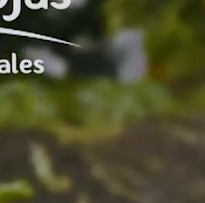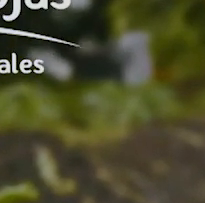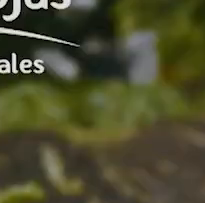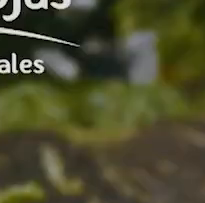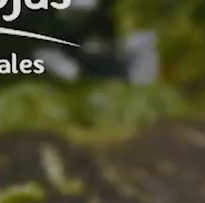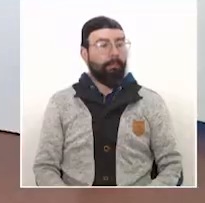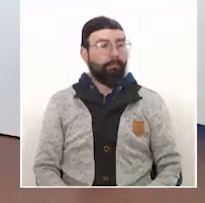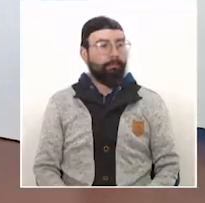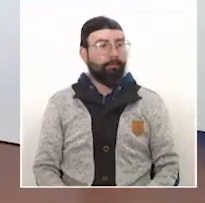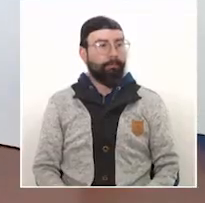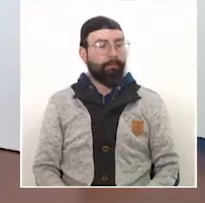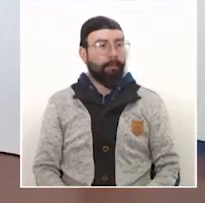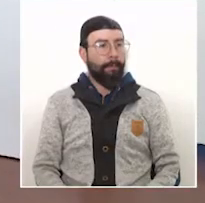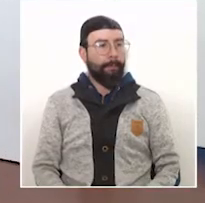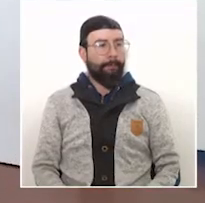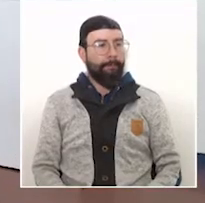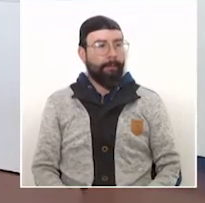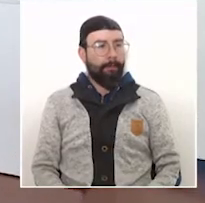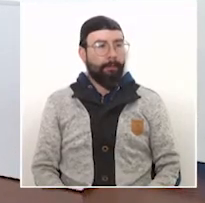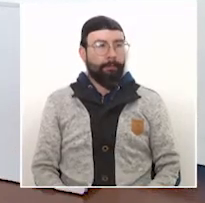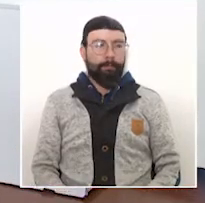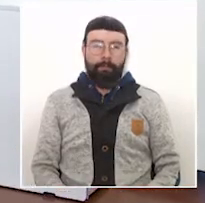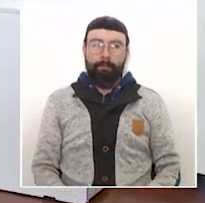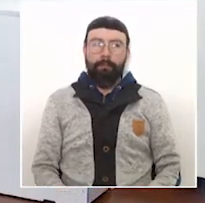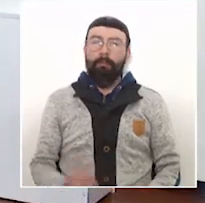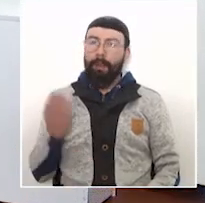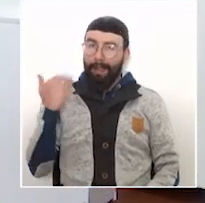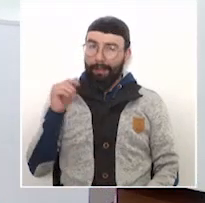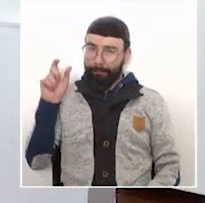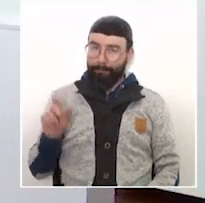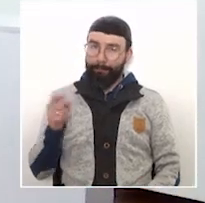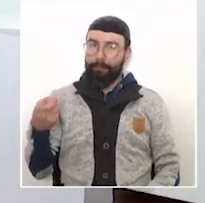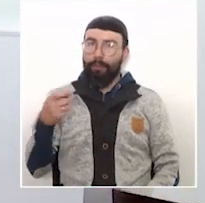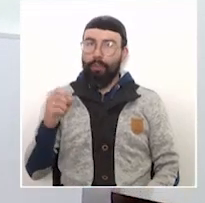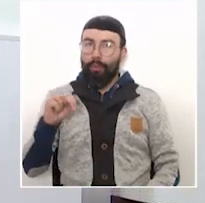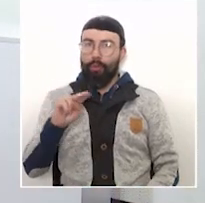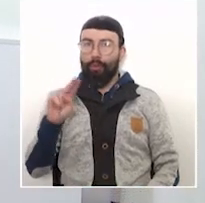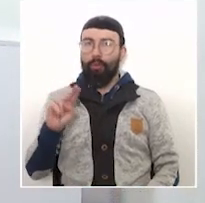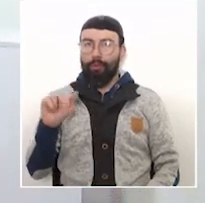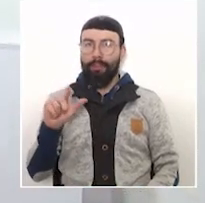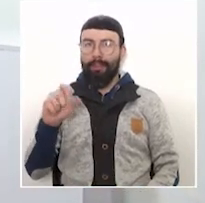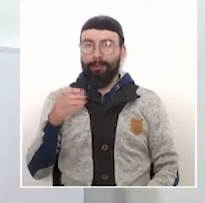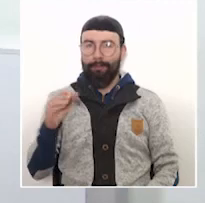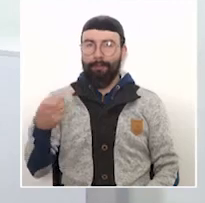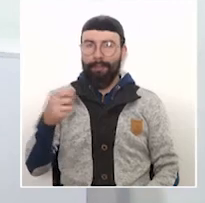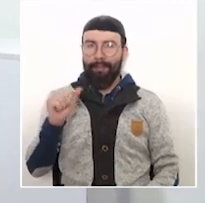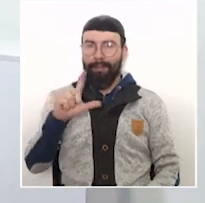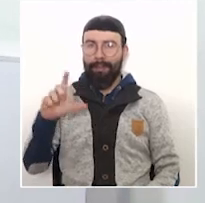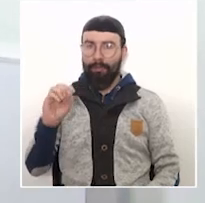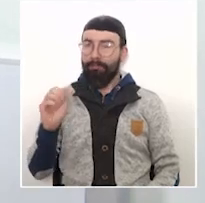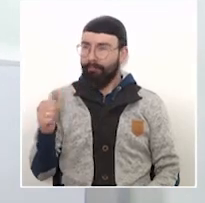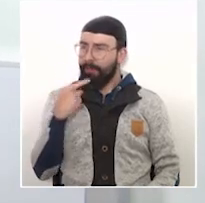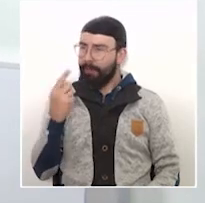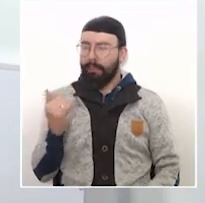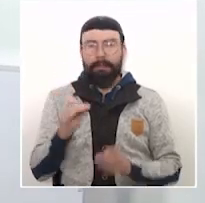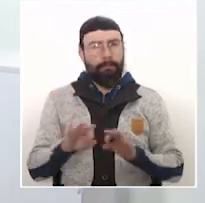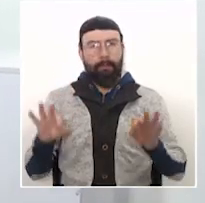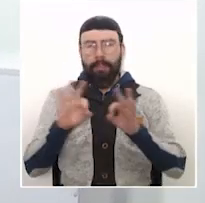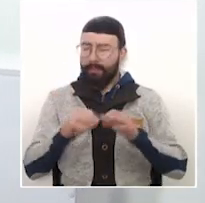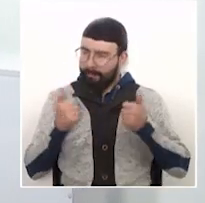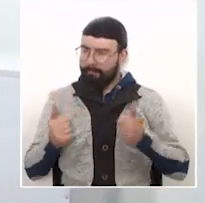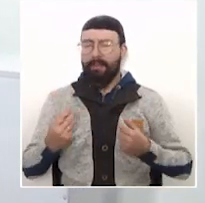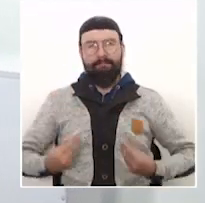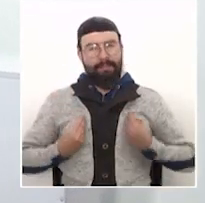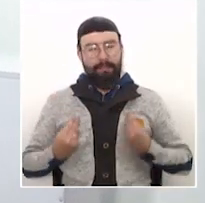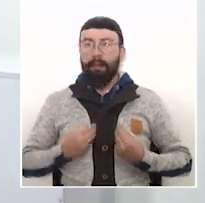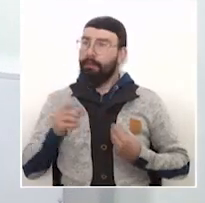más saludable. Hablábamos con Gonzalo Gallo acerca de la importancia del buen vivir y unos 5 pilares a través de una